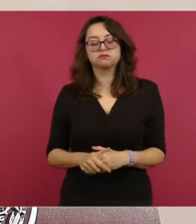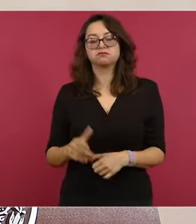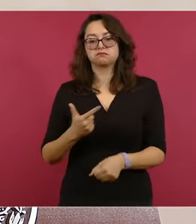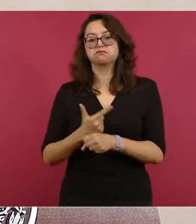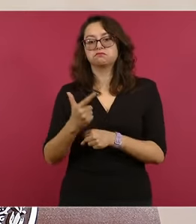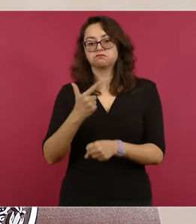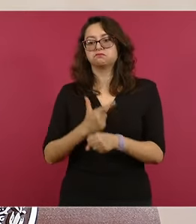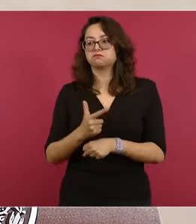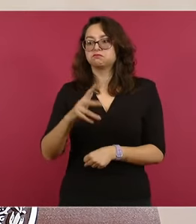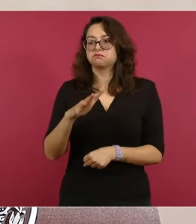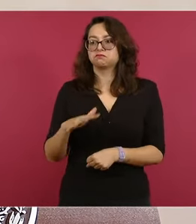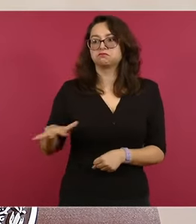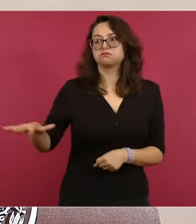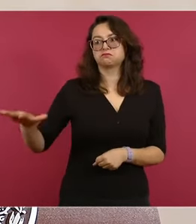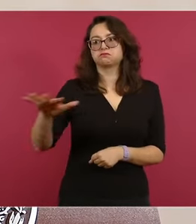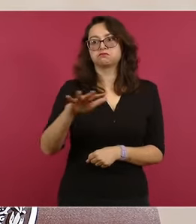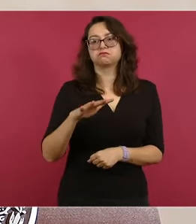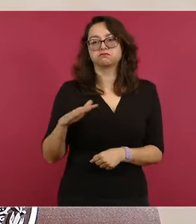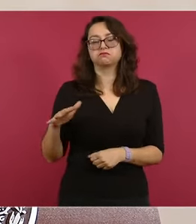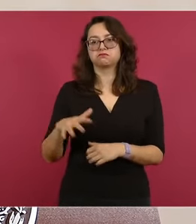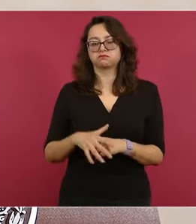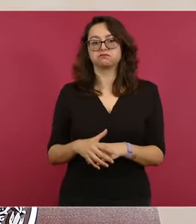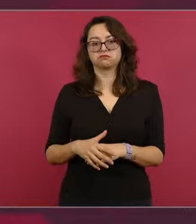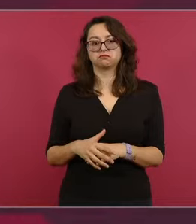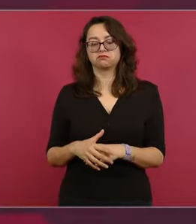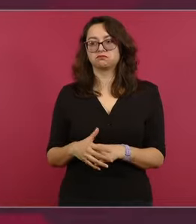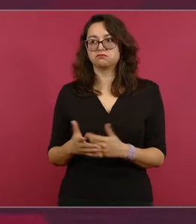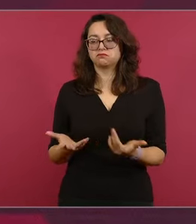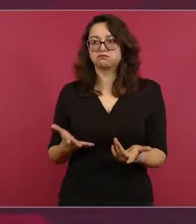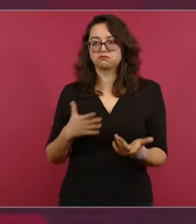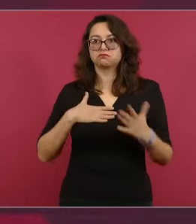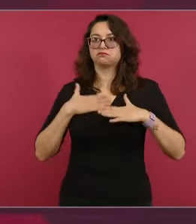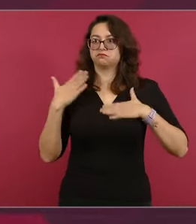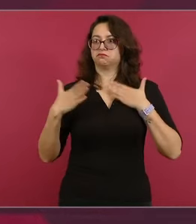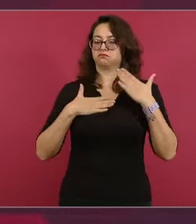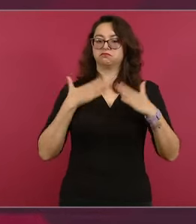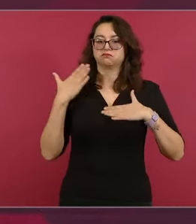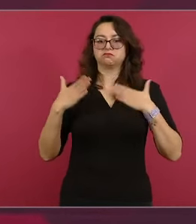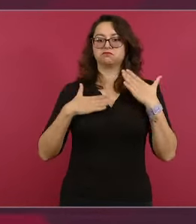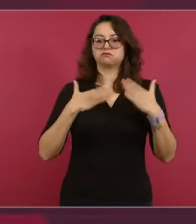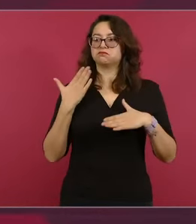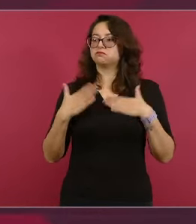Guatemala y celebramos de que